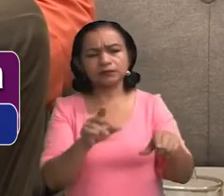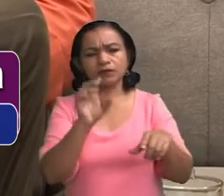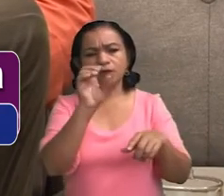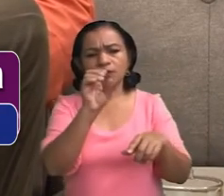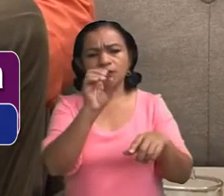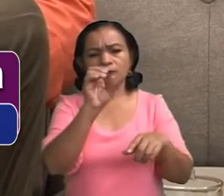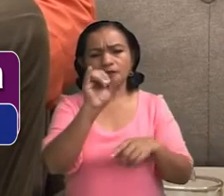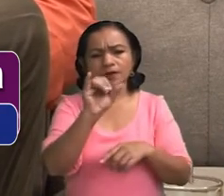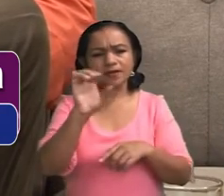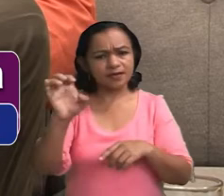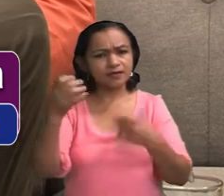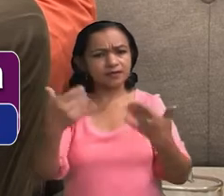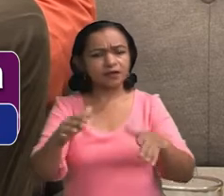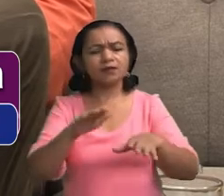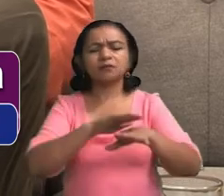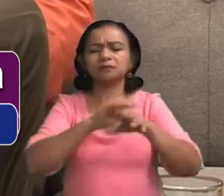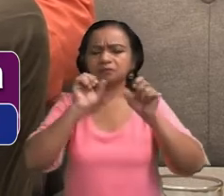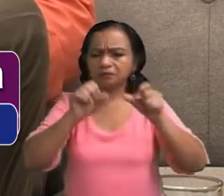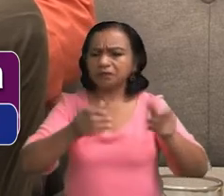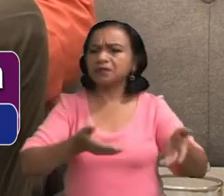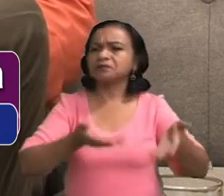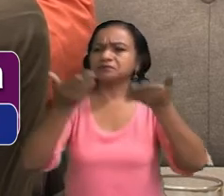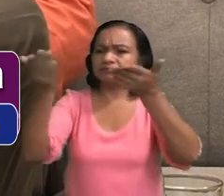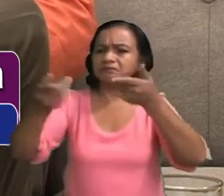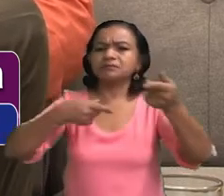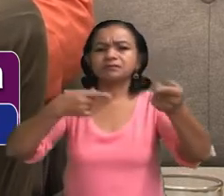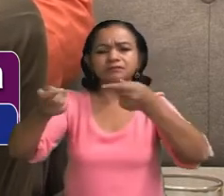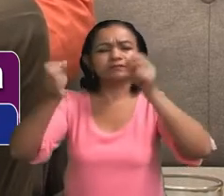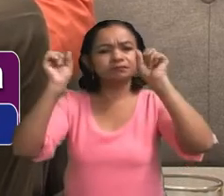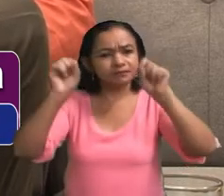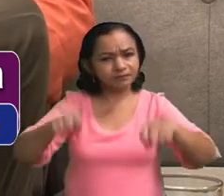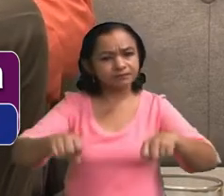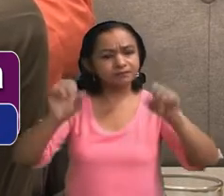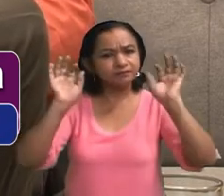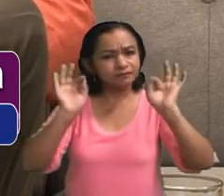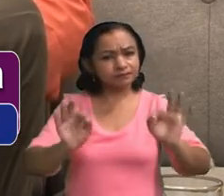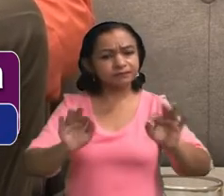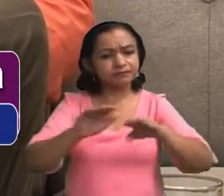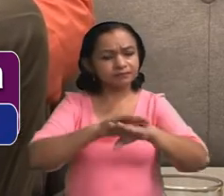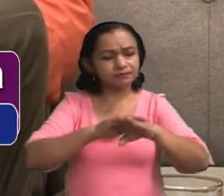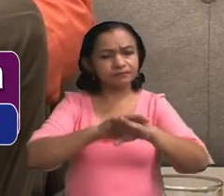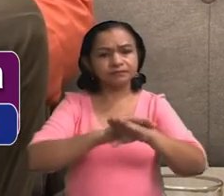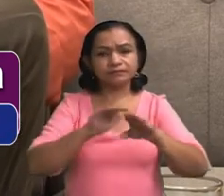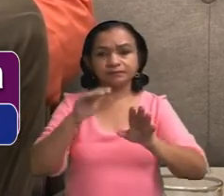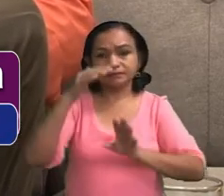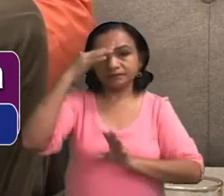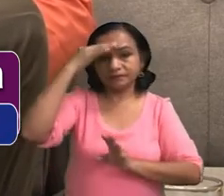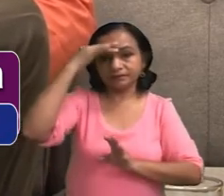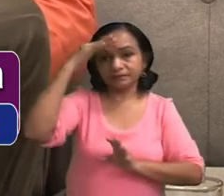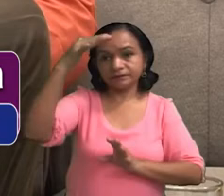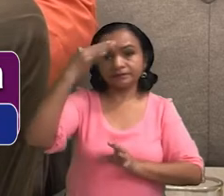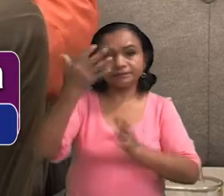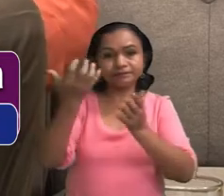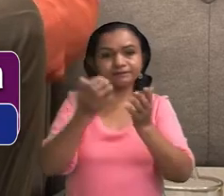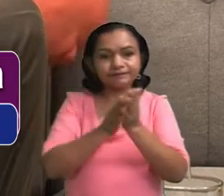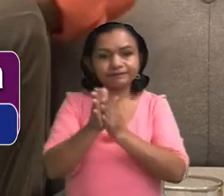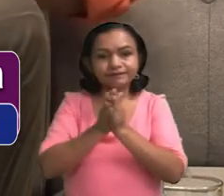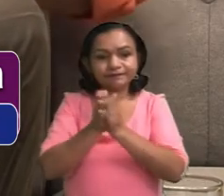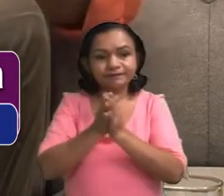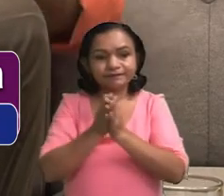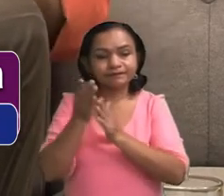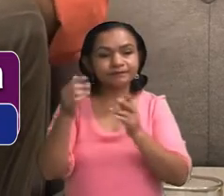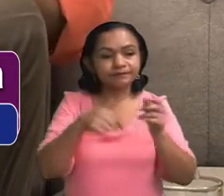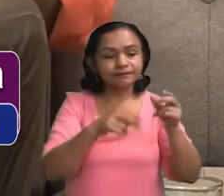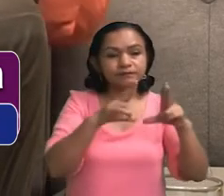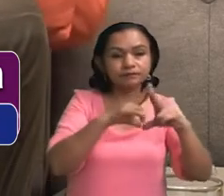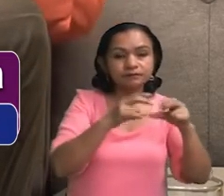para esto, puede hacerlo sin ningún problema. Entonces, si hay un mexicano interesado en importar vísceras desde